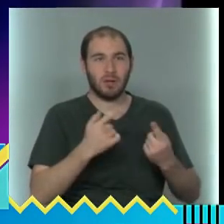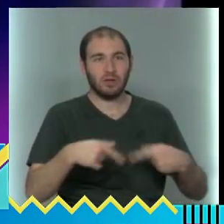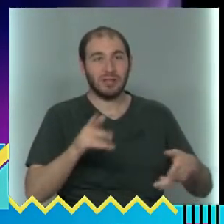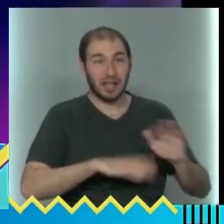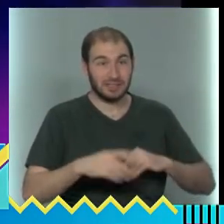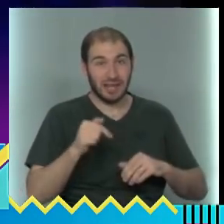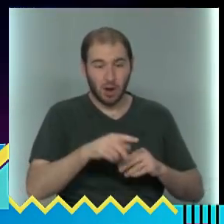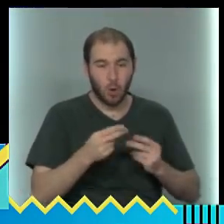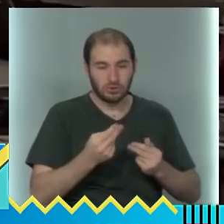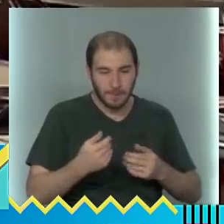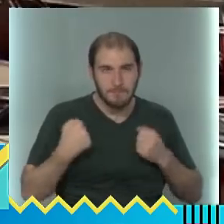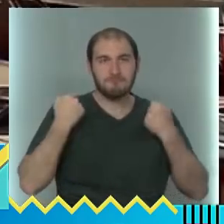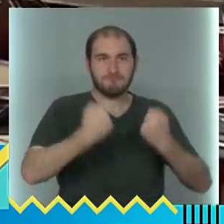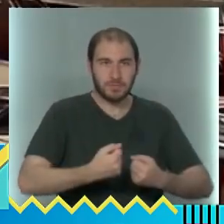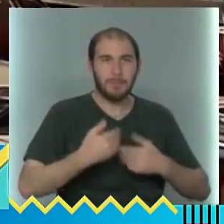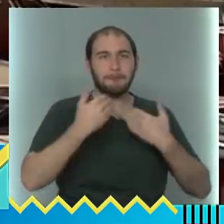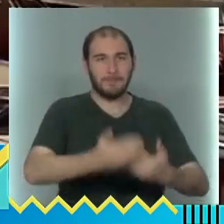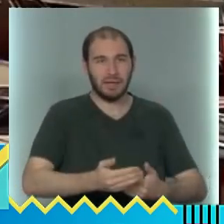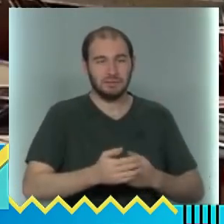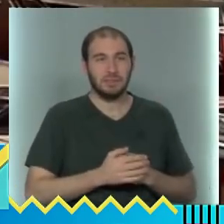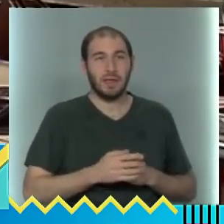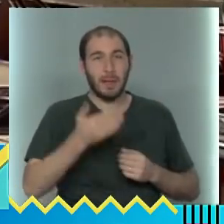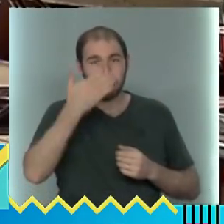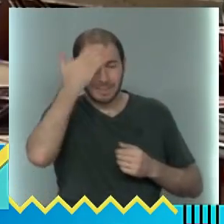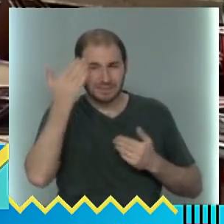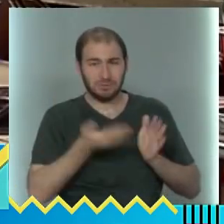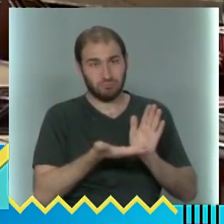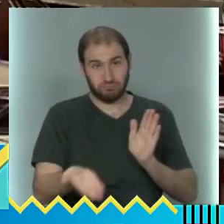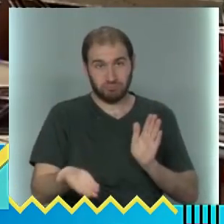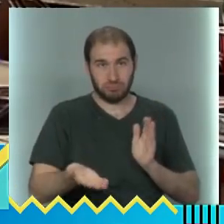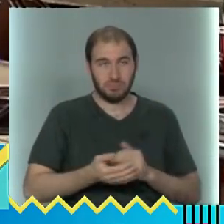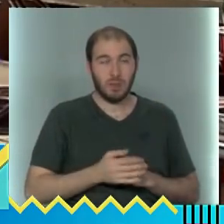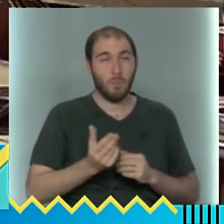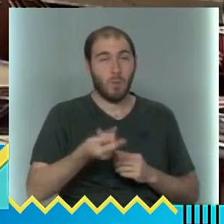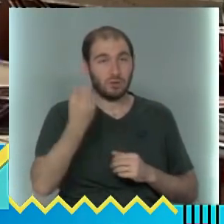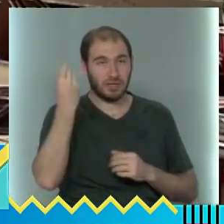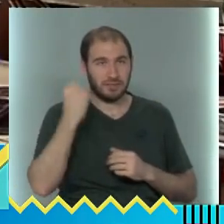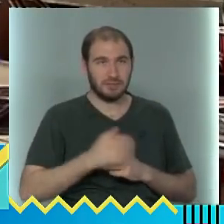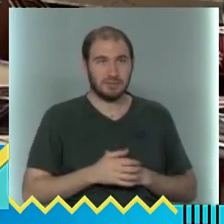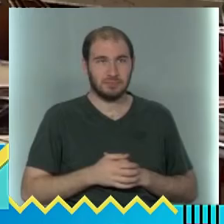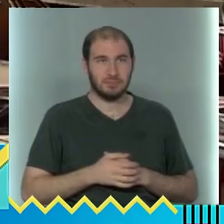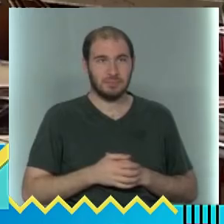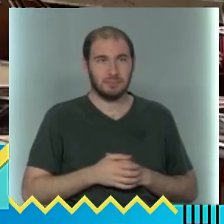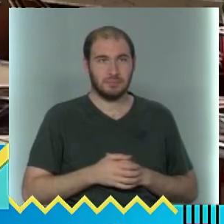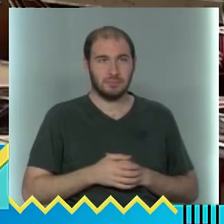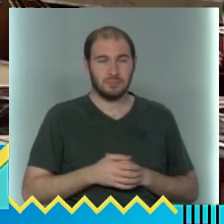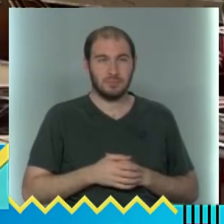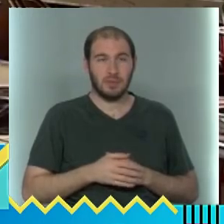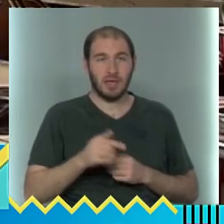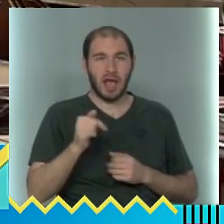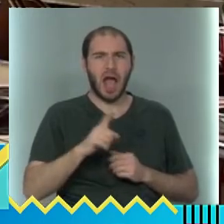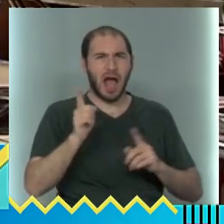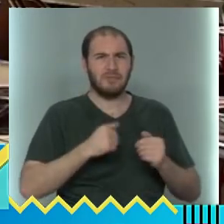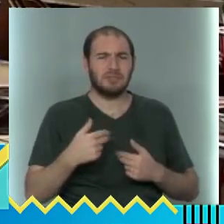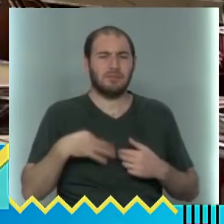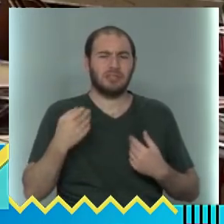actividad que hacía para reforzarla y mostrarle al paciente que muchas veces el hecho de negarse